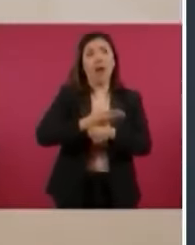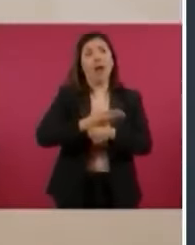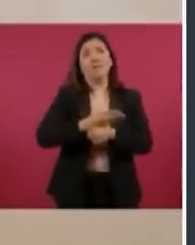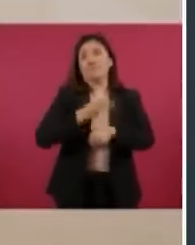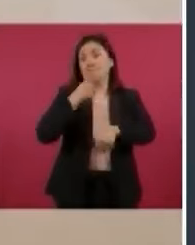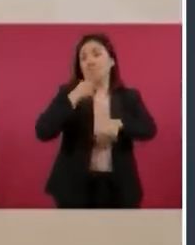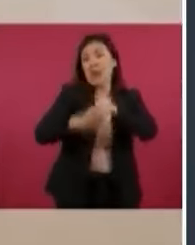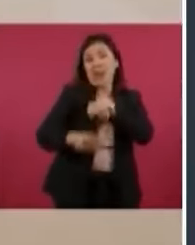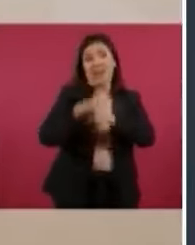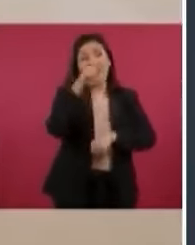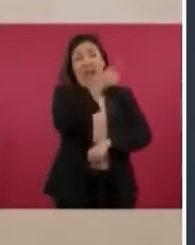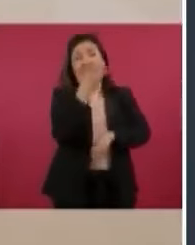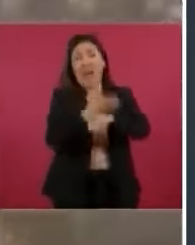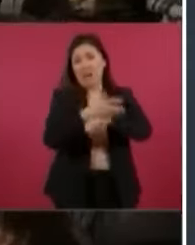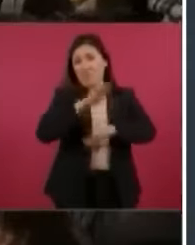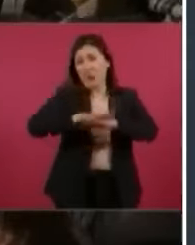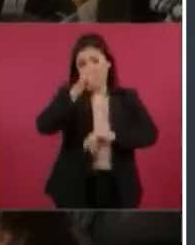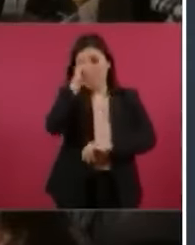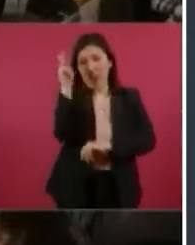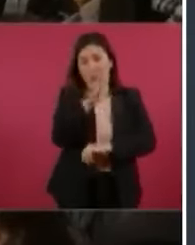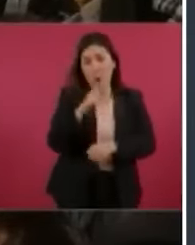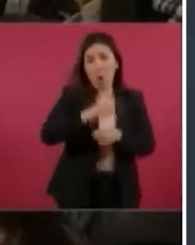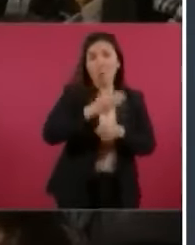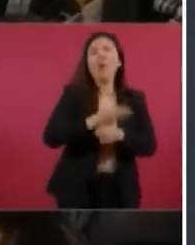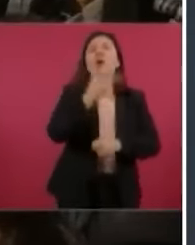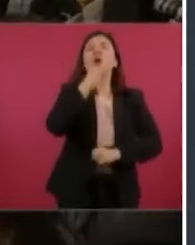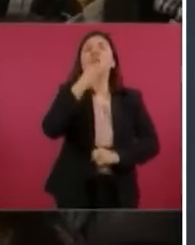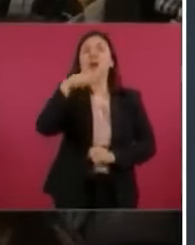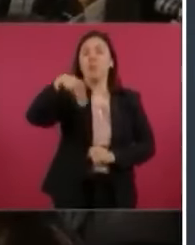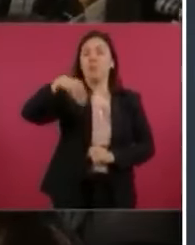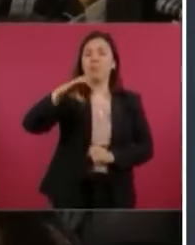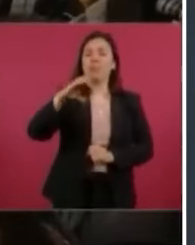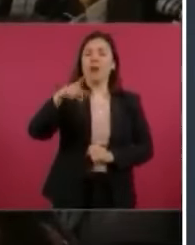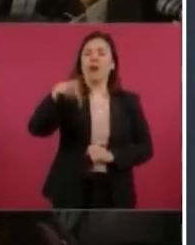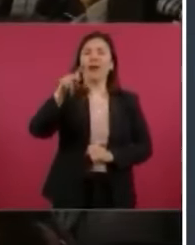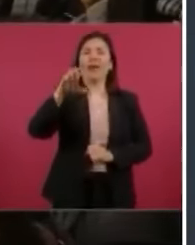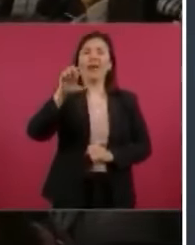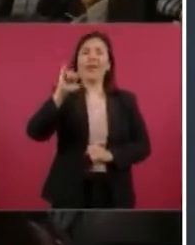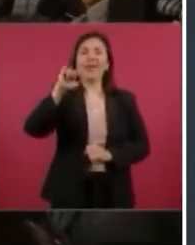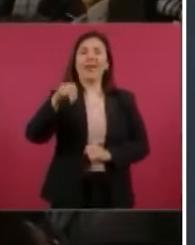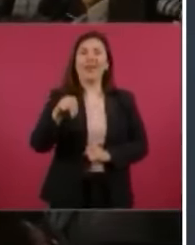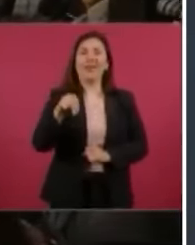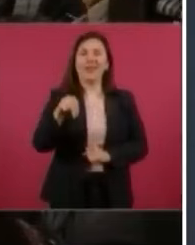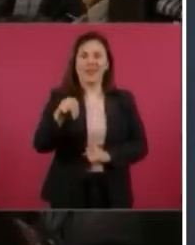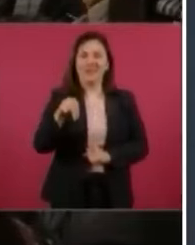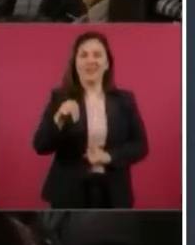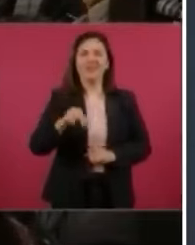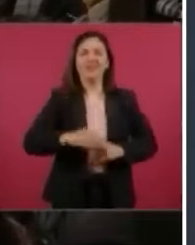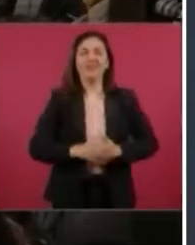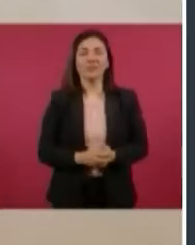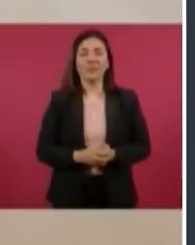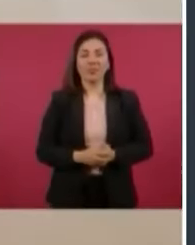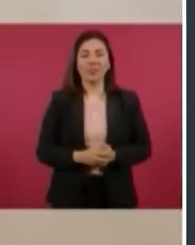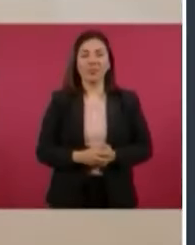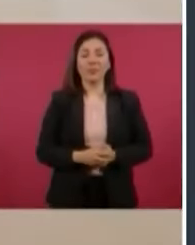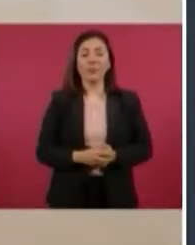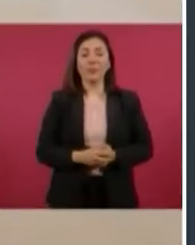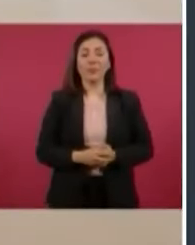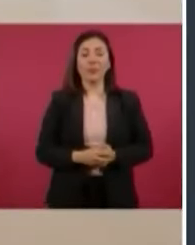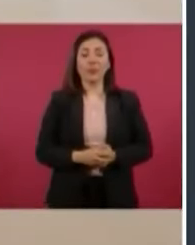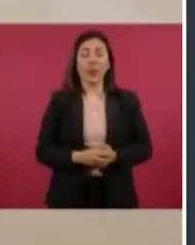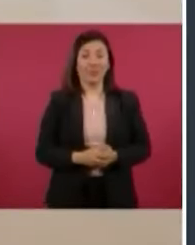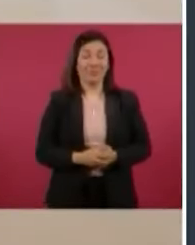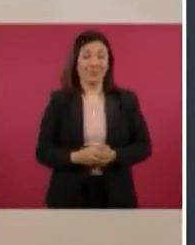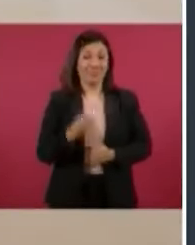comunicación si tú eres de los elegidos del presidente Para estar ahí en la mañana haciéndole preguntas salamera